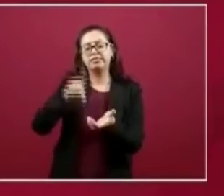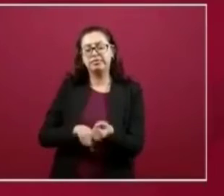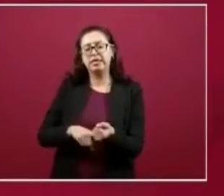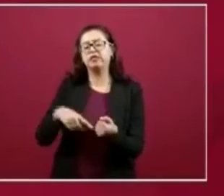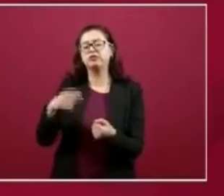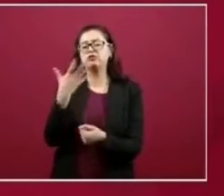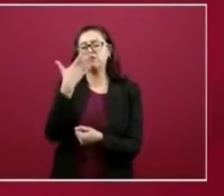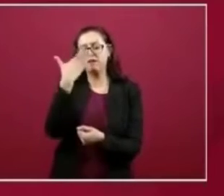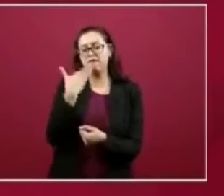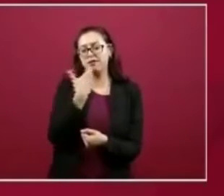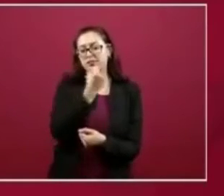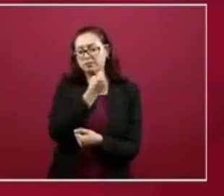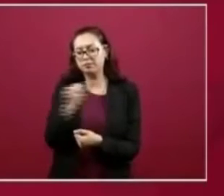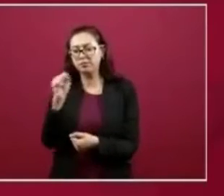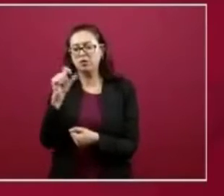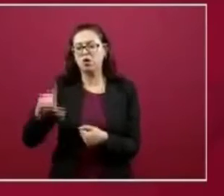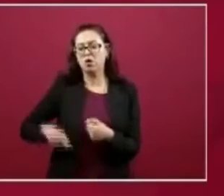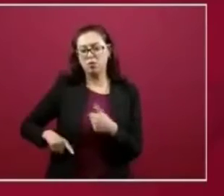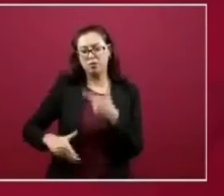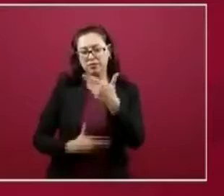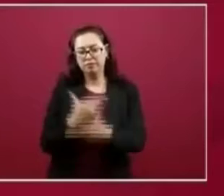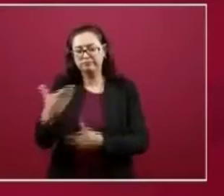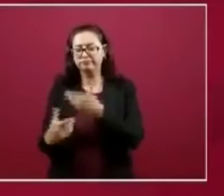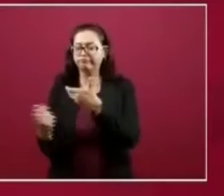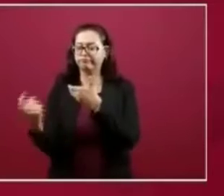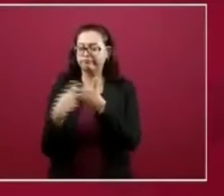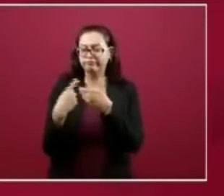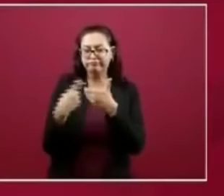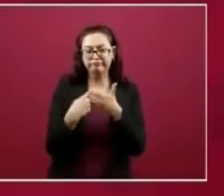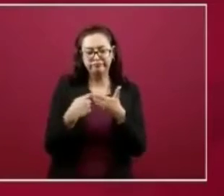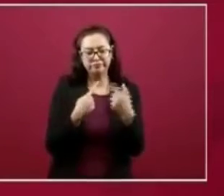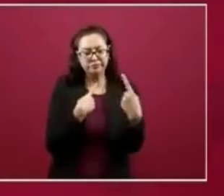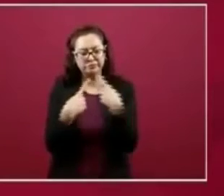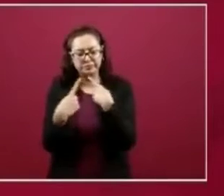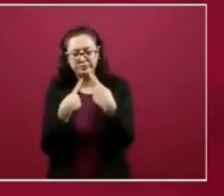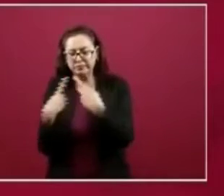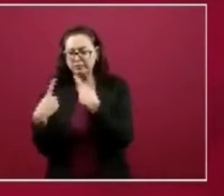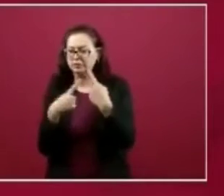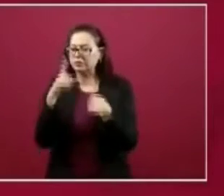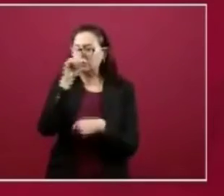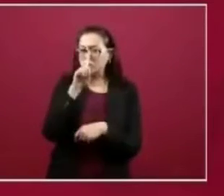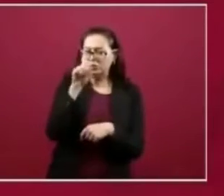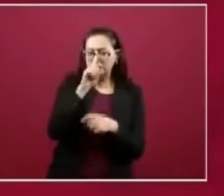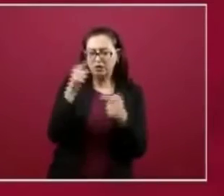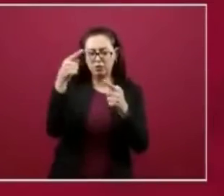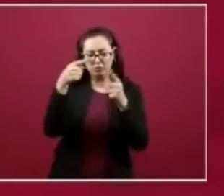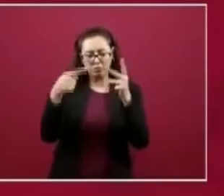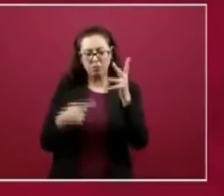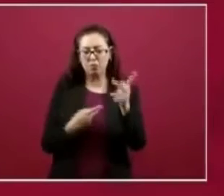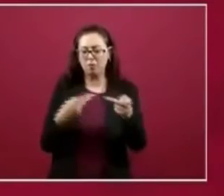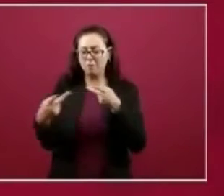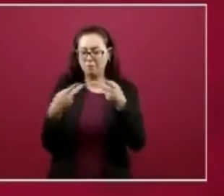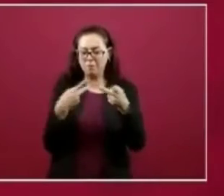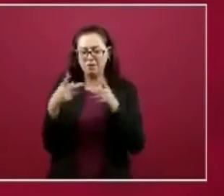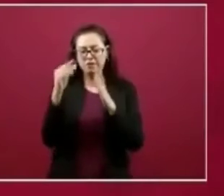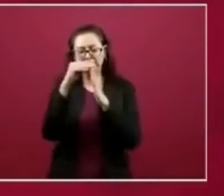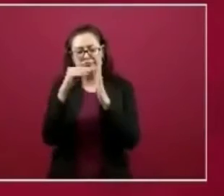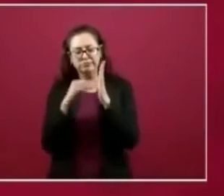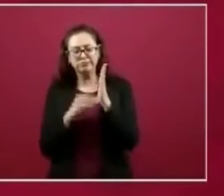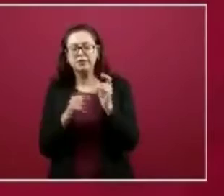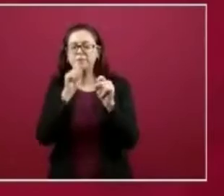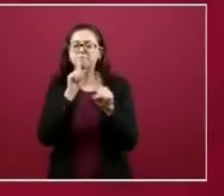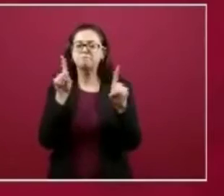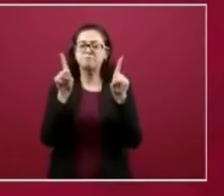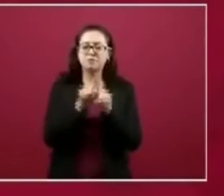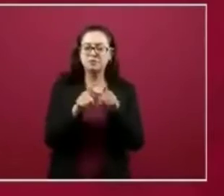funcionarios y funcionarias a fin de asesorar y dar continuidad a los resultados de este plan, además de permitir